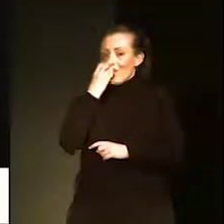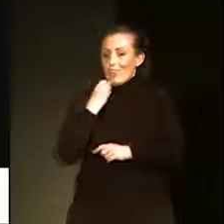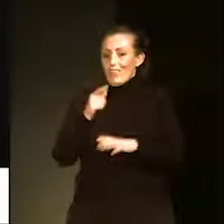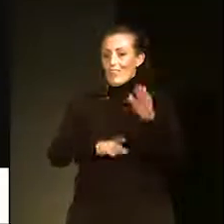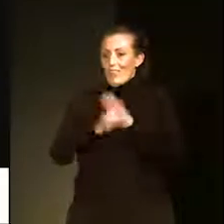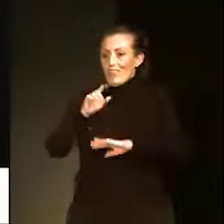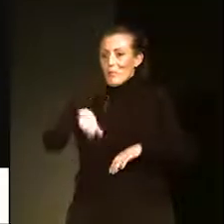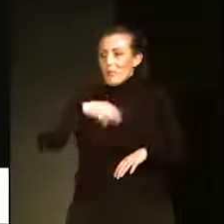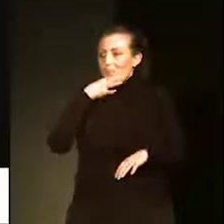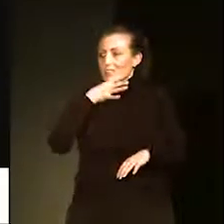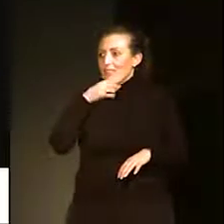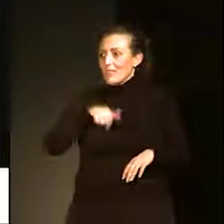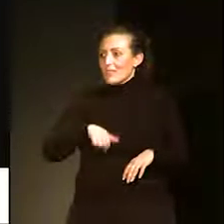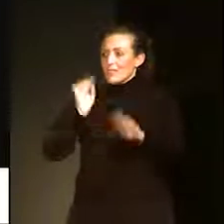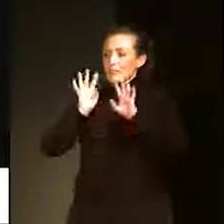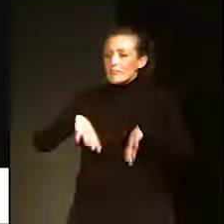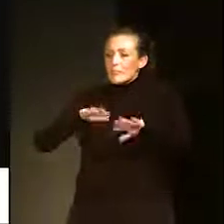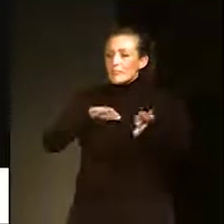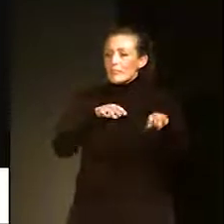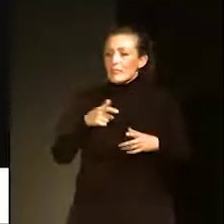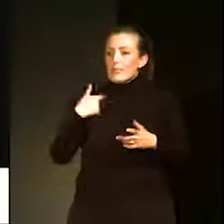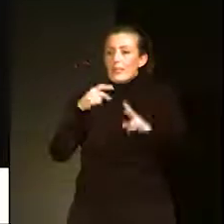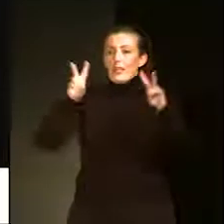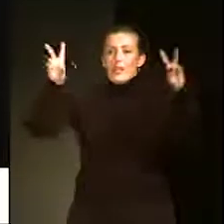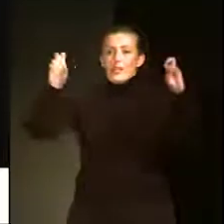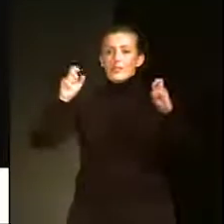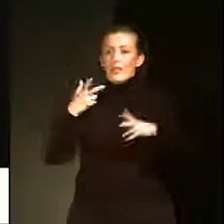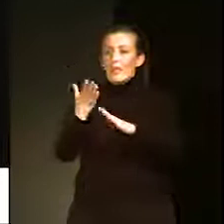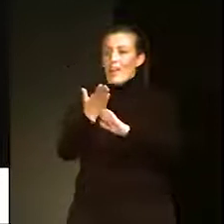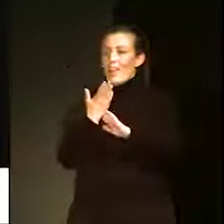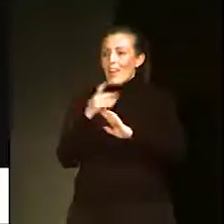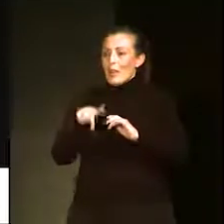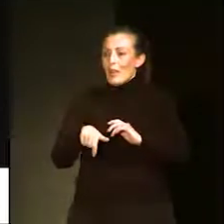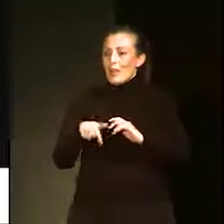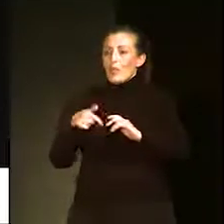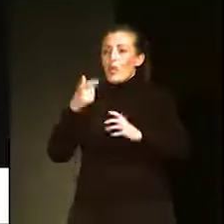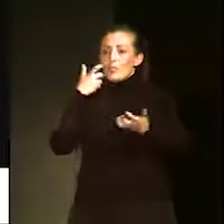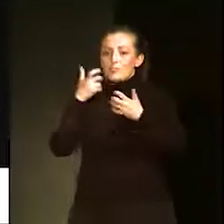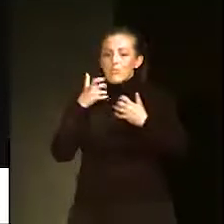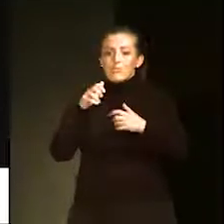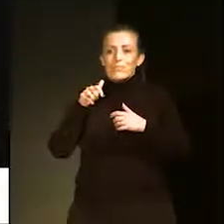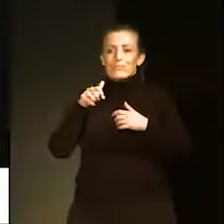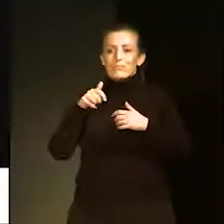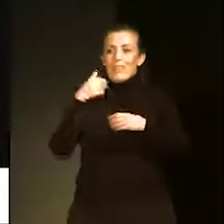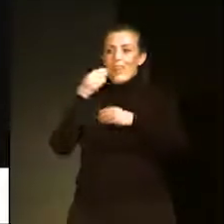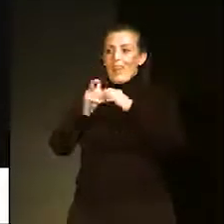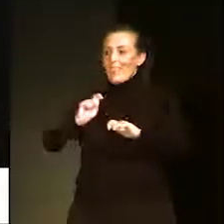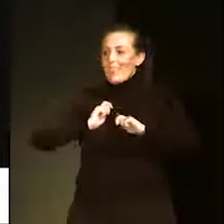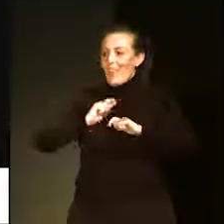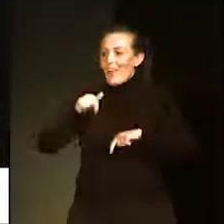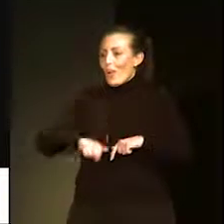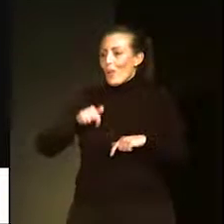esta misma tarde y que atiende a todo lo que puede ser un ejemplo sobre las expectativas que nos ha generado